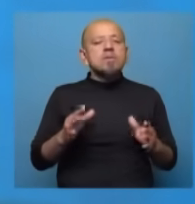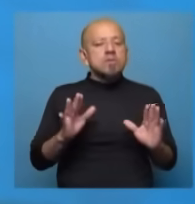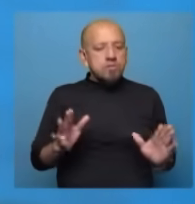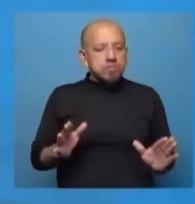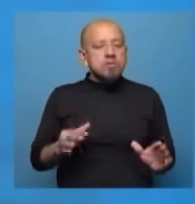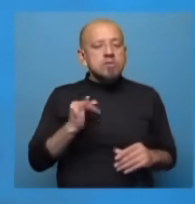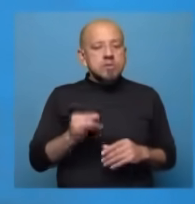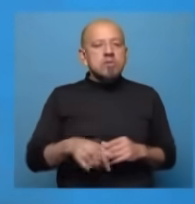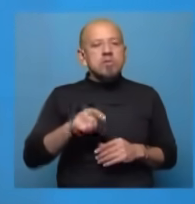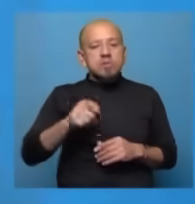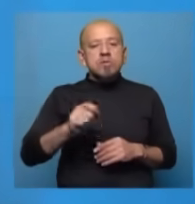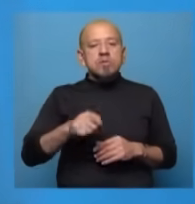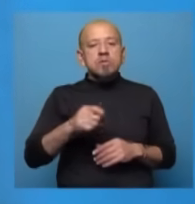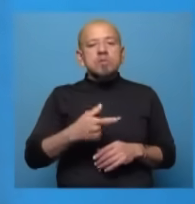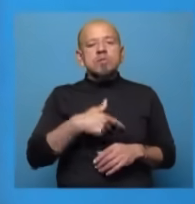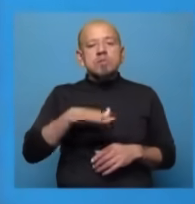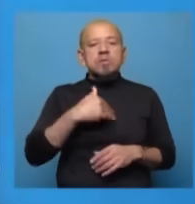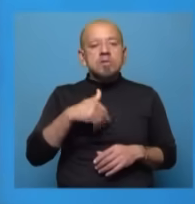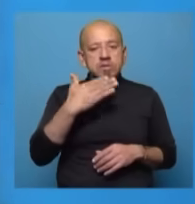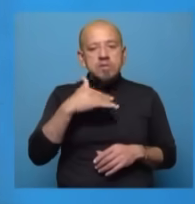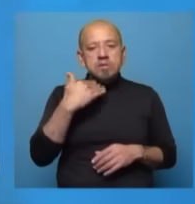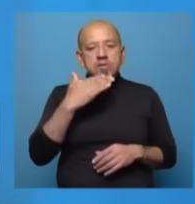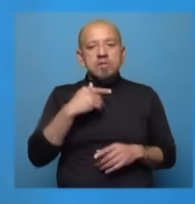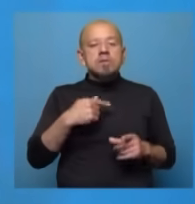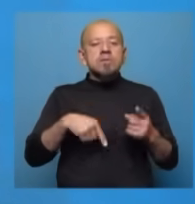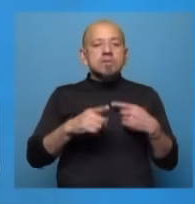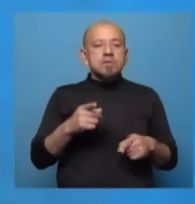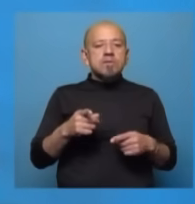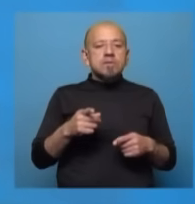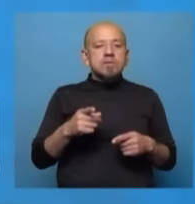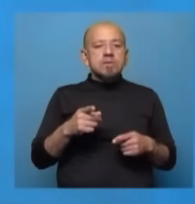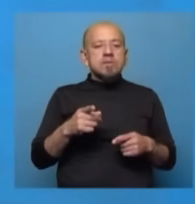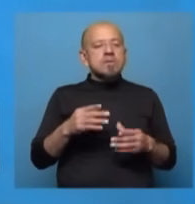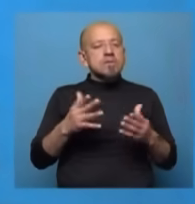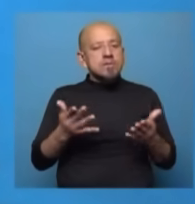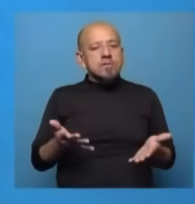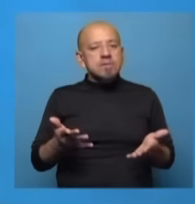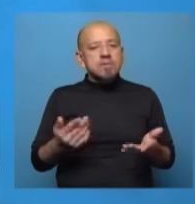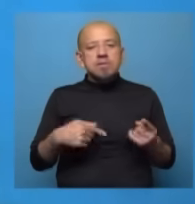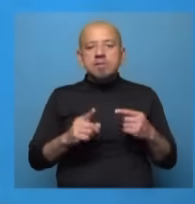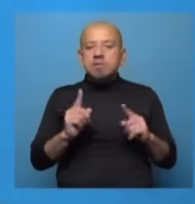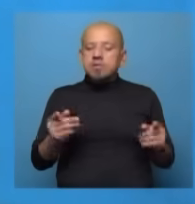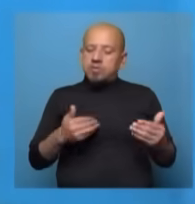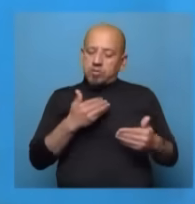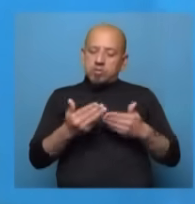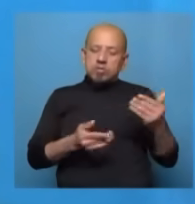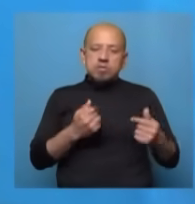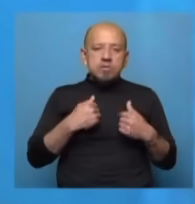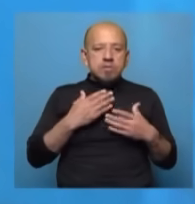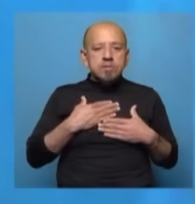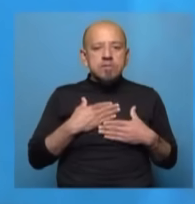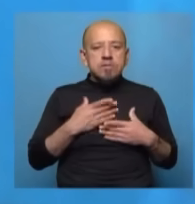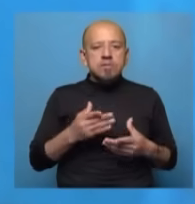jurídicamente y socialmente lo entiendo pero a nivel interno no no lo proceso desde ese